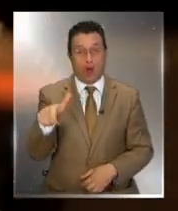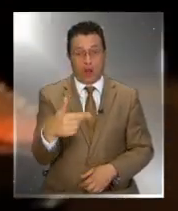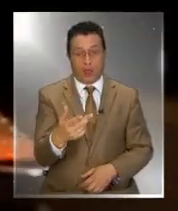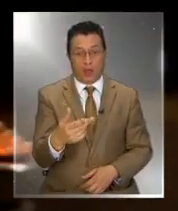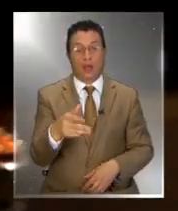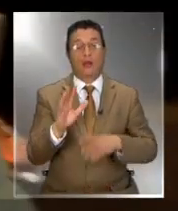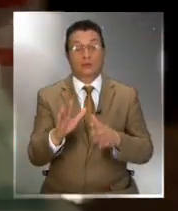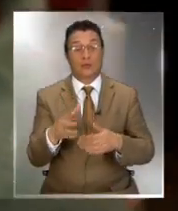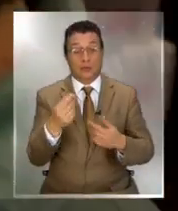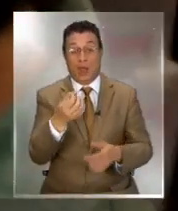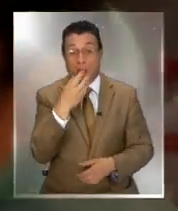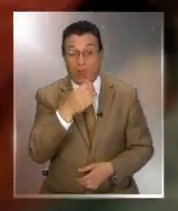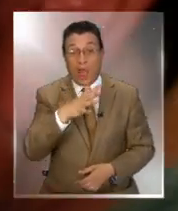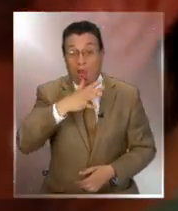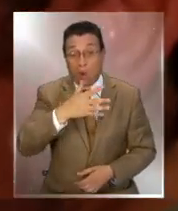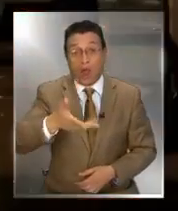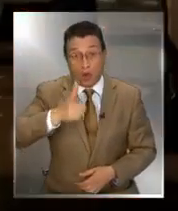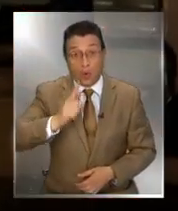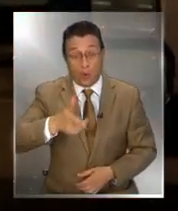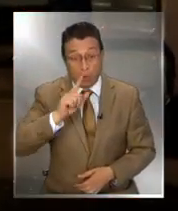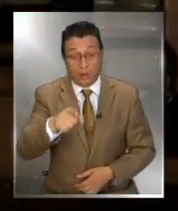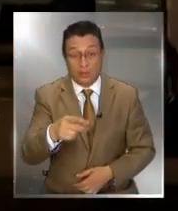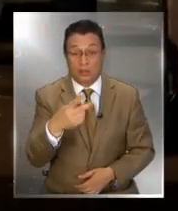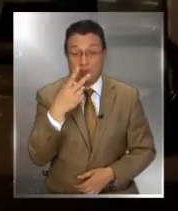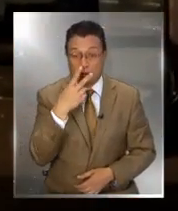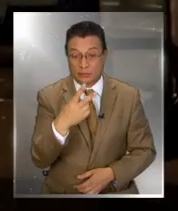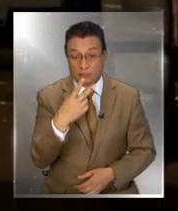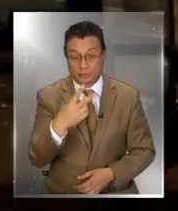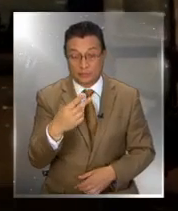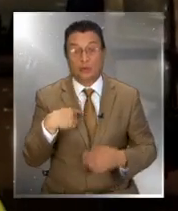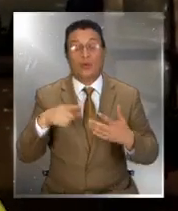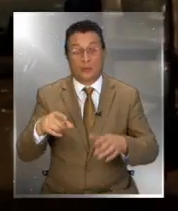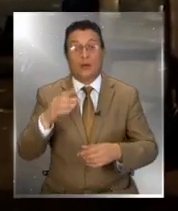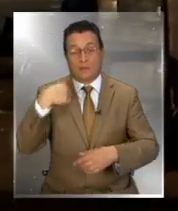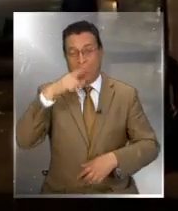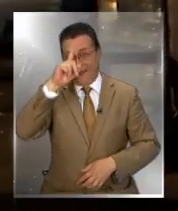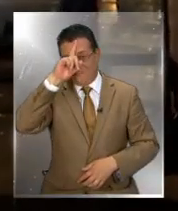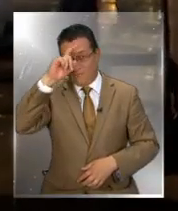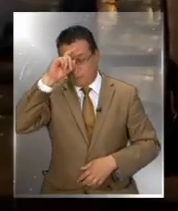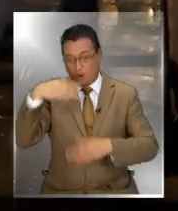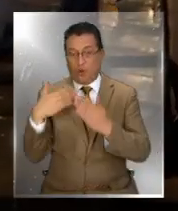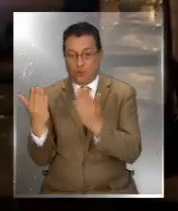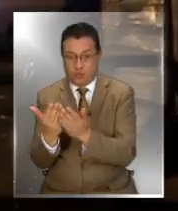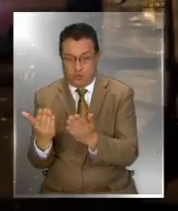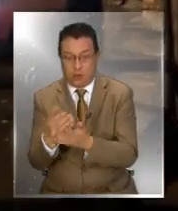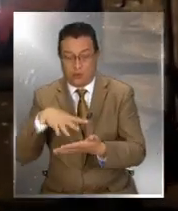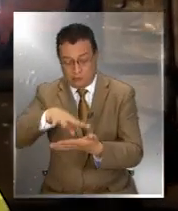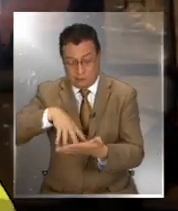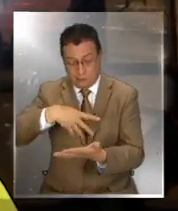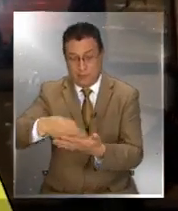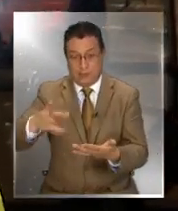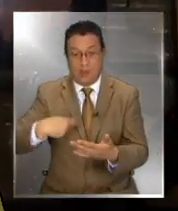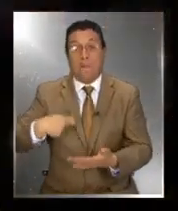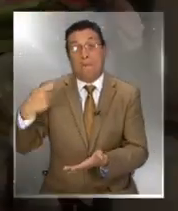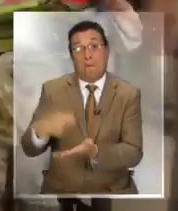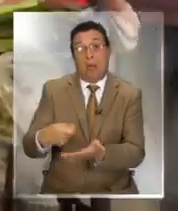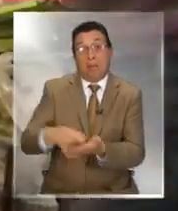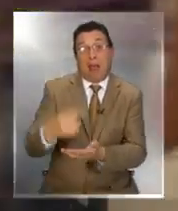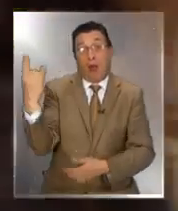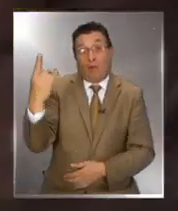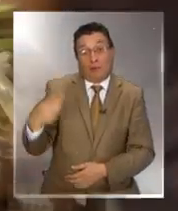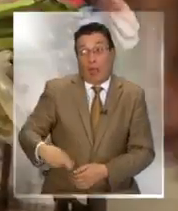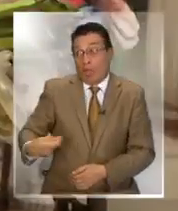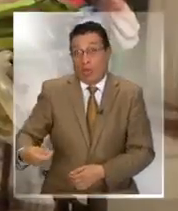¿Y has estado tomando más agua, no? Sí. Porque como estoy sacando la carrera de enfermero, ahora yo tengo menos ramos. Y hay que pagar la